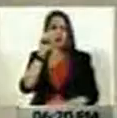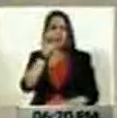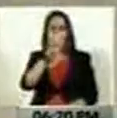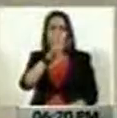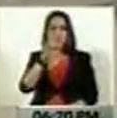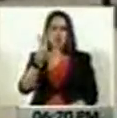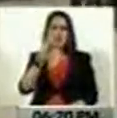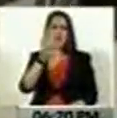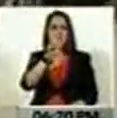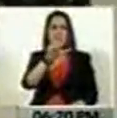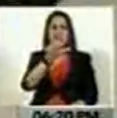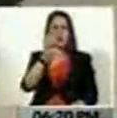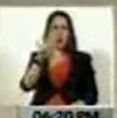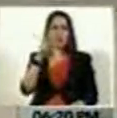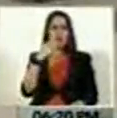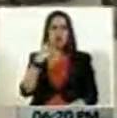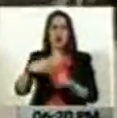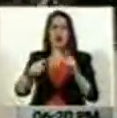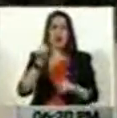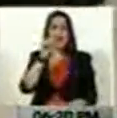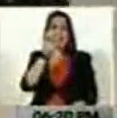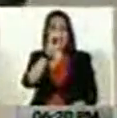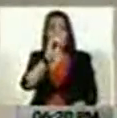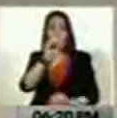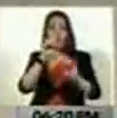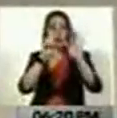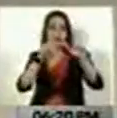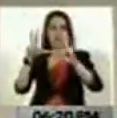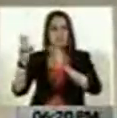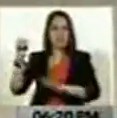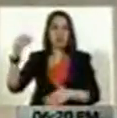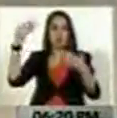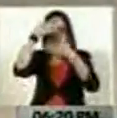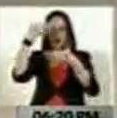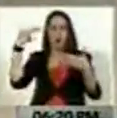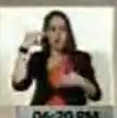0416-610-4534. También el número del 0800 secuestro,